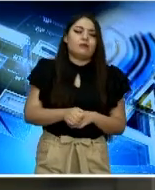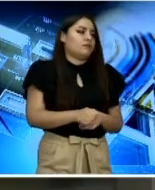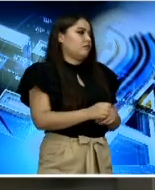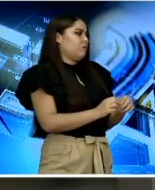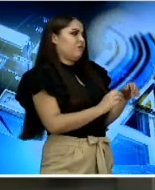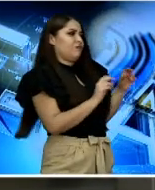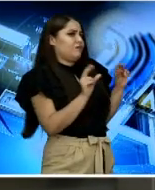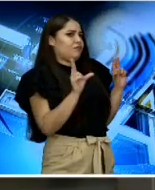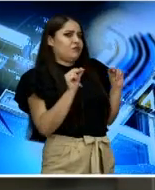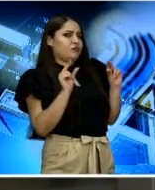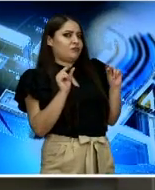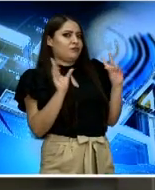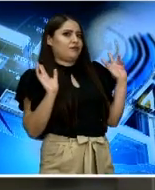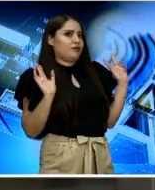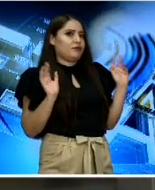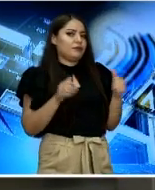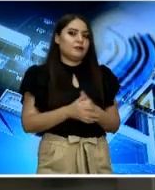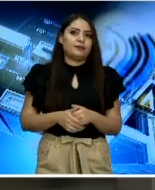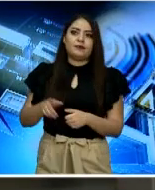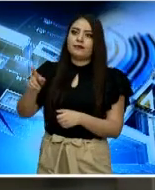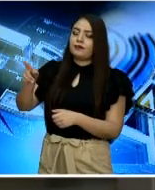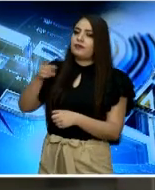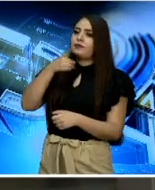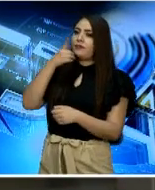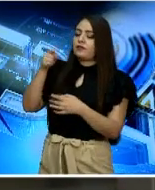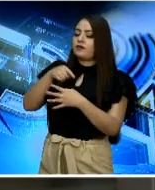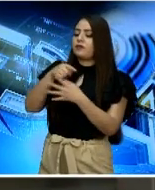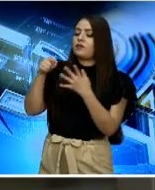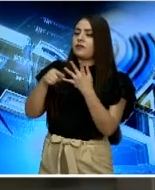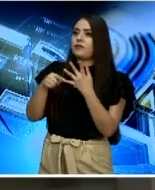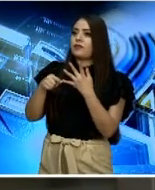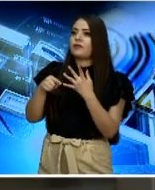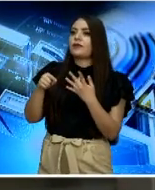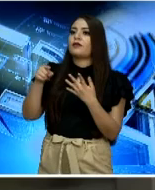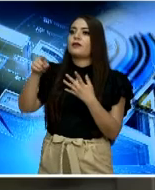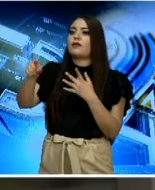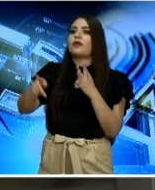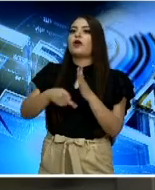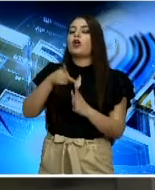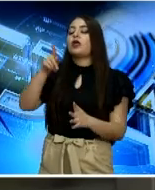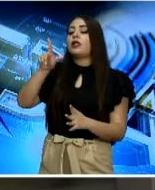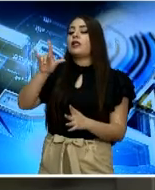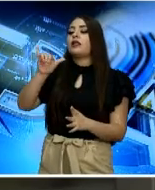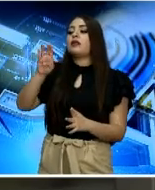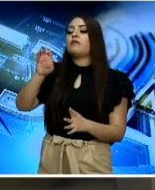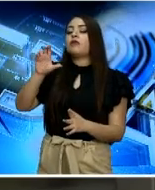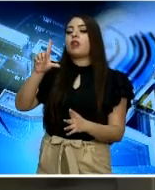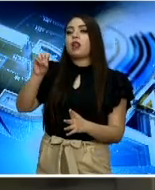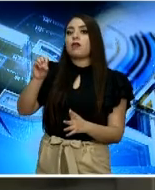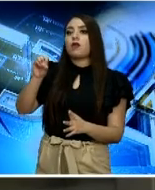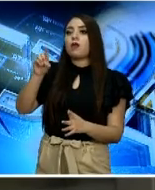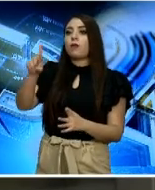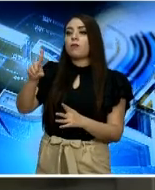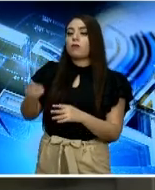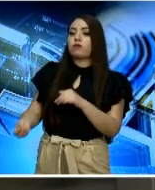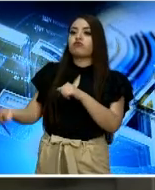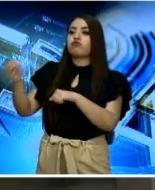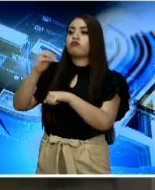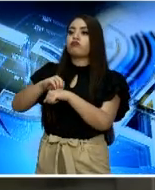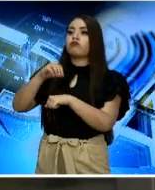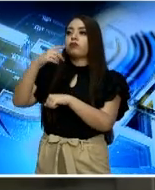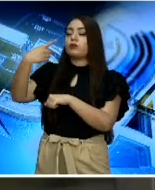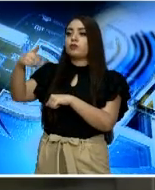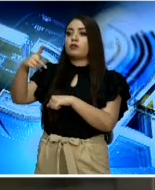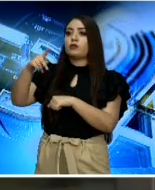Dice, llama mi atención que el libelo, otra vez, no es ningún libelo, publicado por la multimencionada